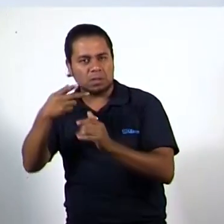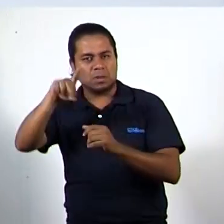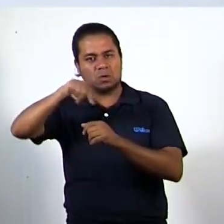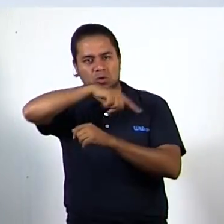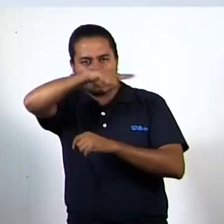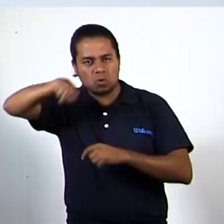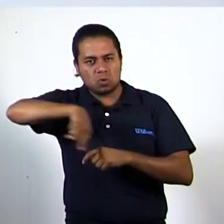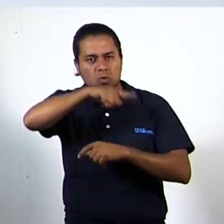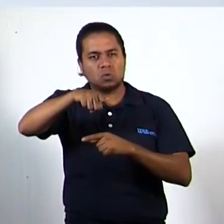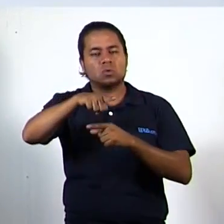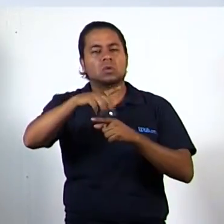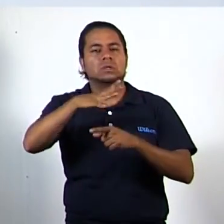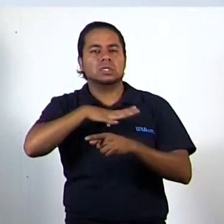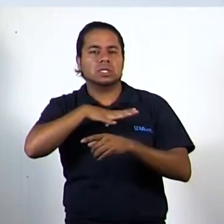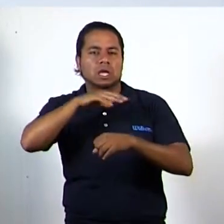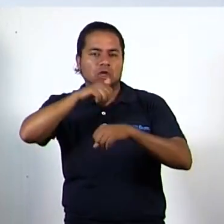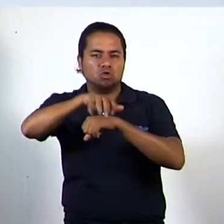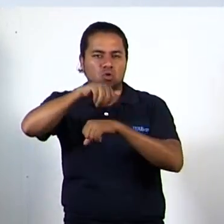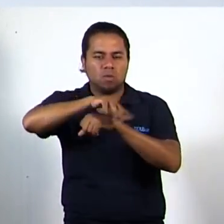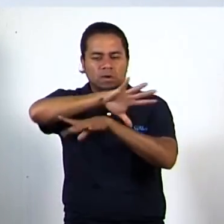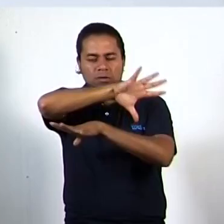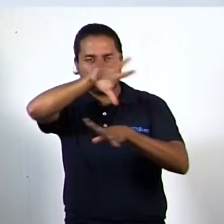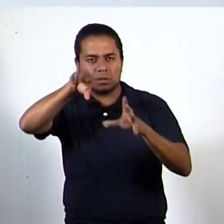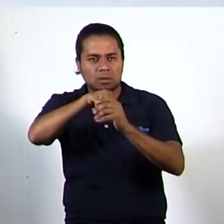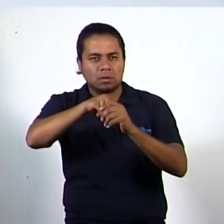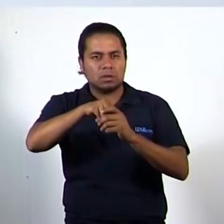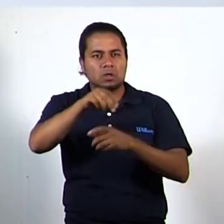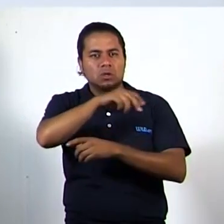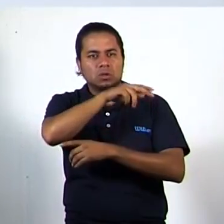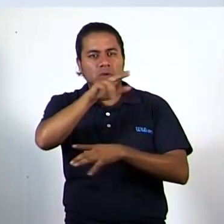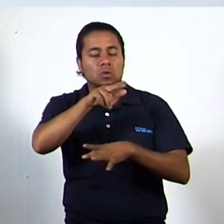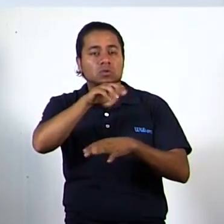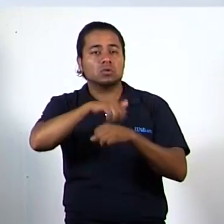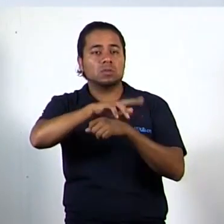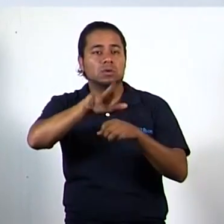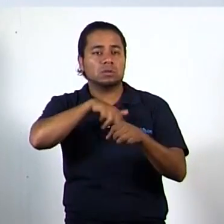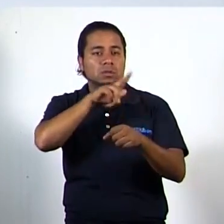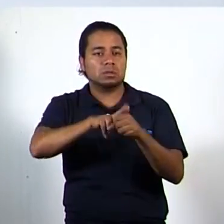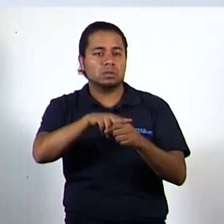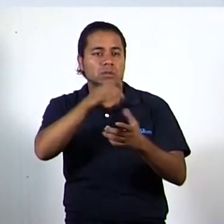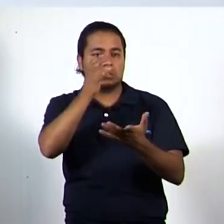un universo de números y todos son números naturales,